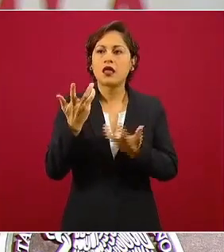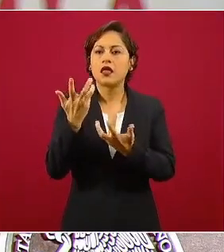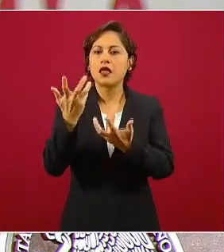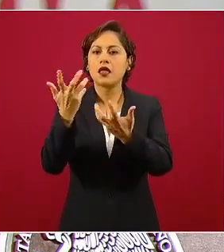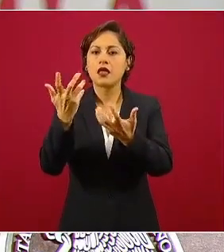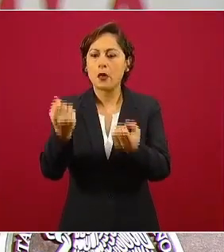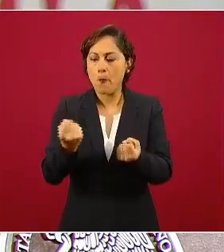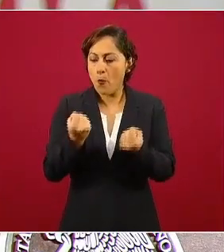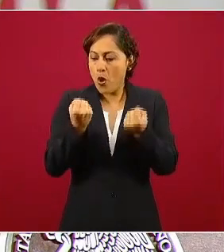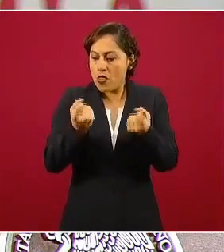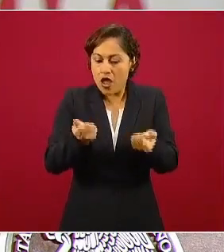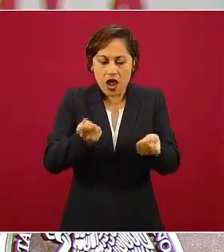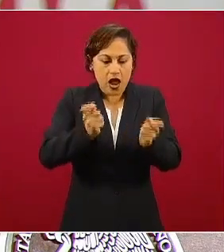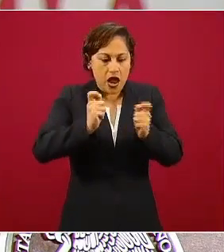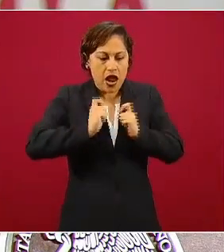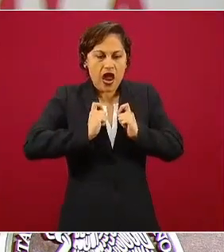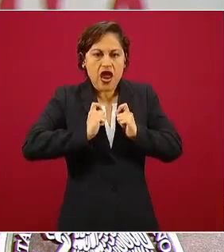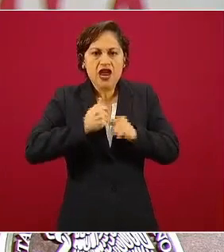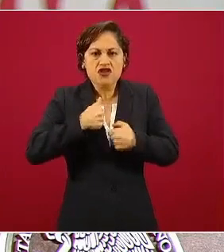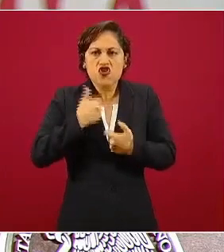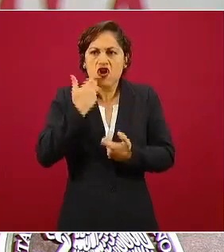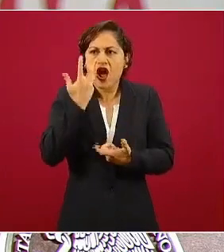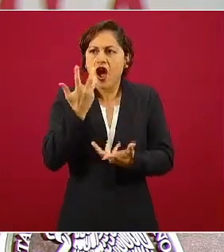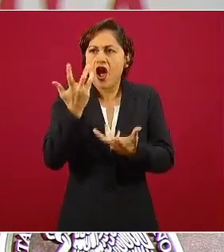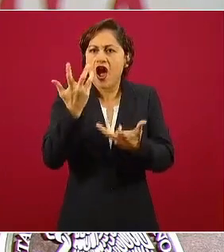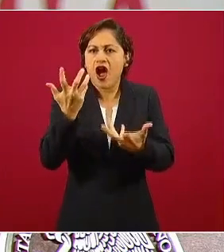es la lucha del poder por el poder,